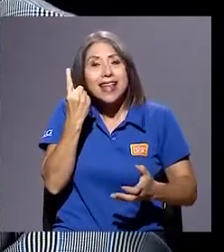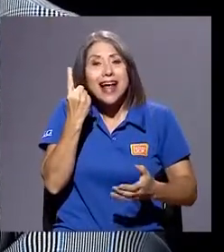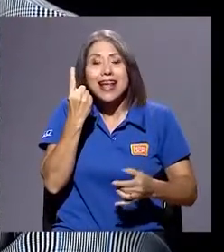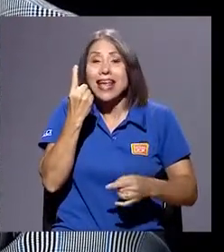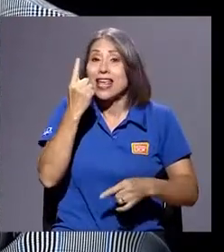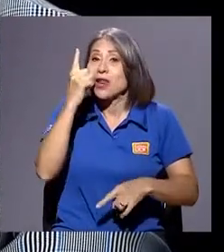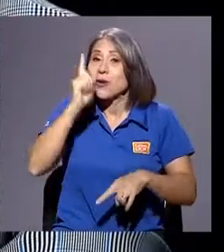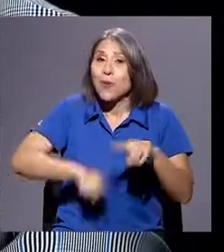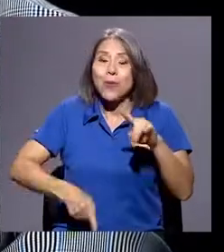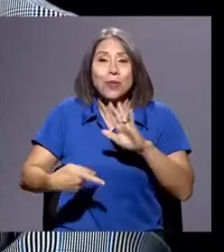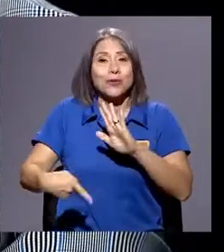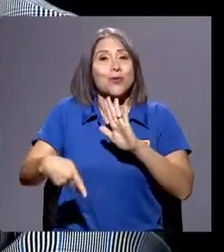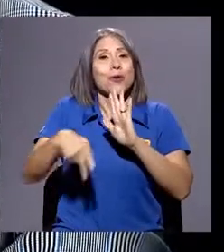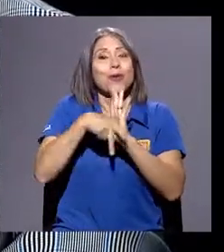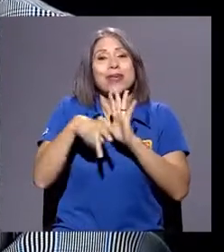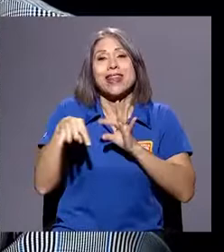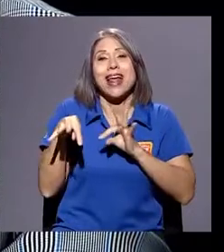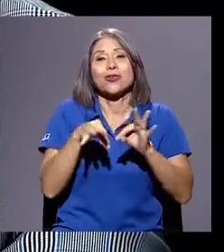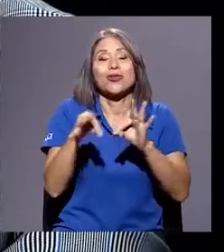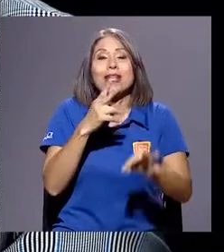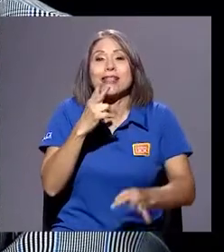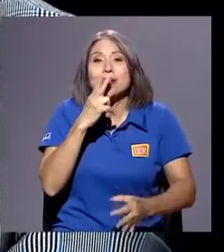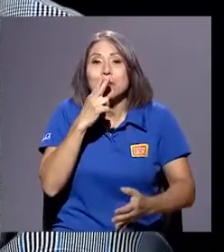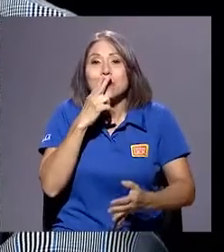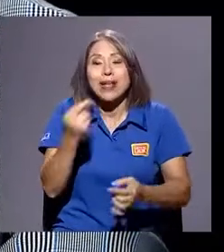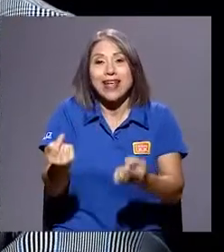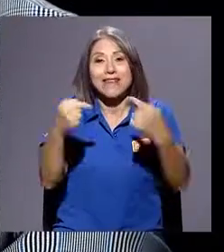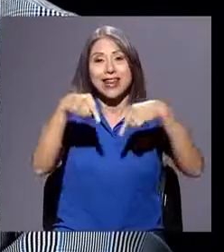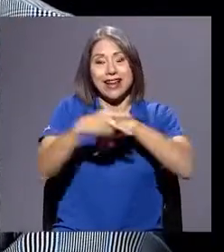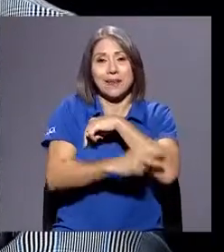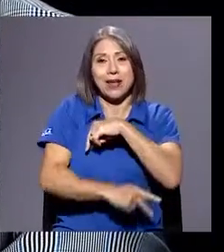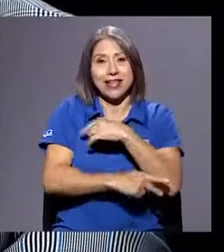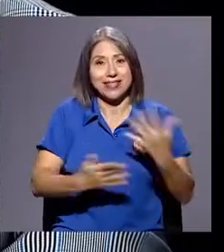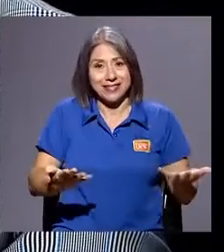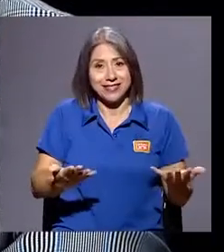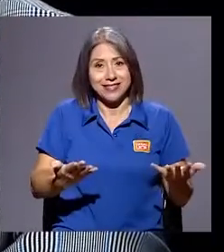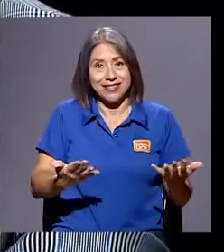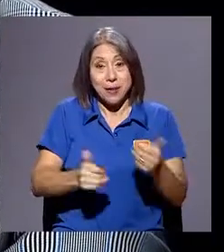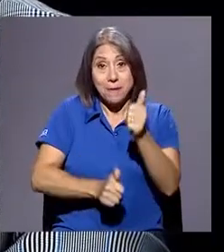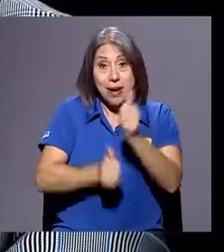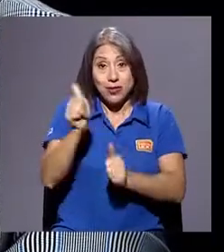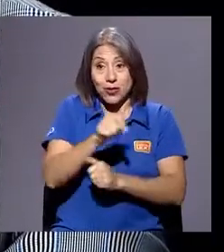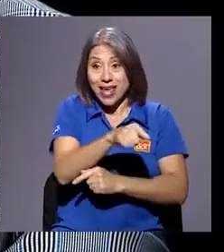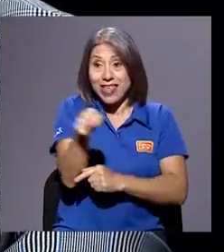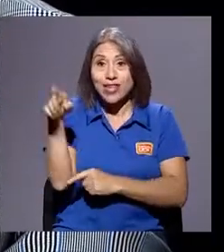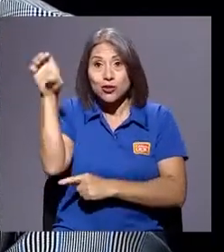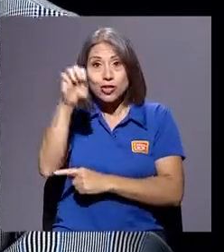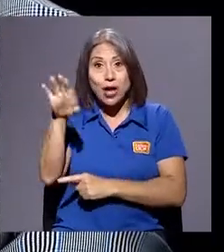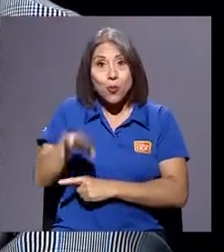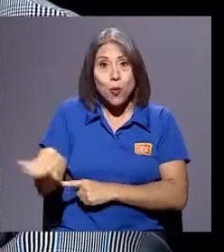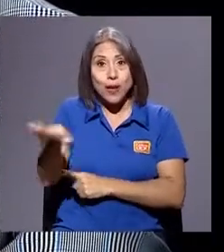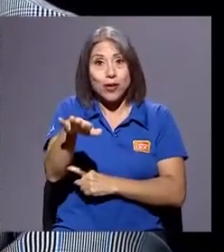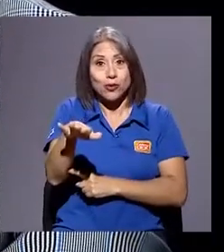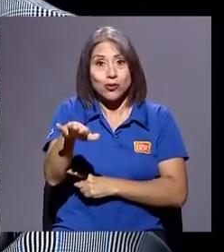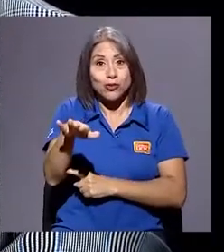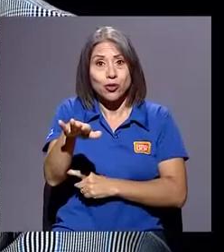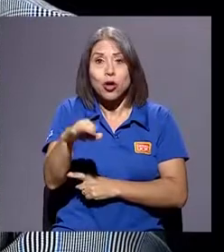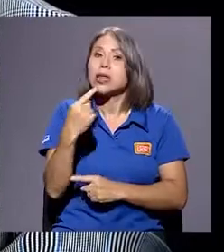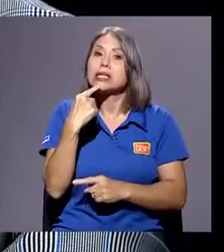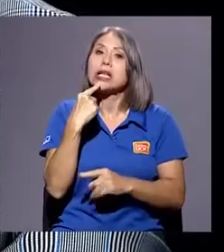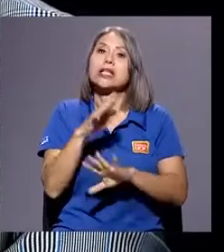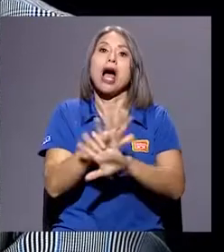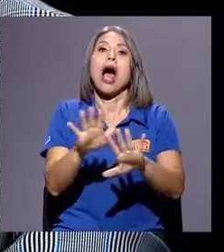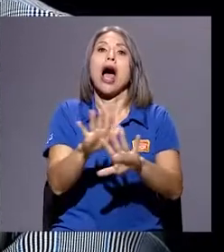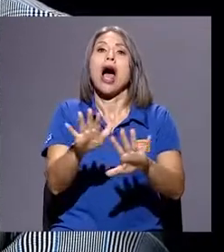podíamos prohibirles a los turistas que vienen al país, en su mayoría europeos, que son los que fuman, de que no podían fumar